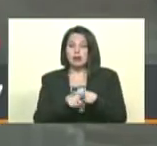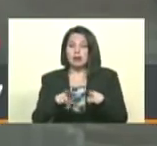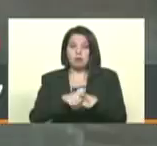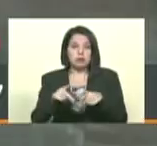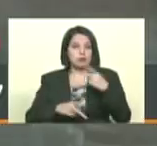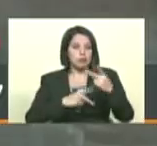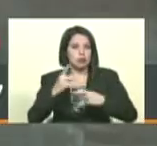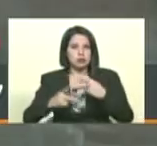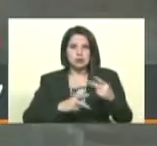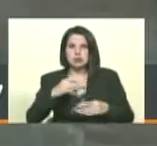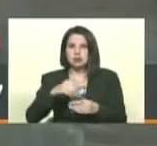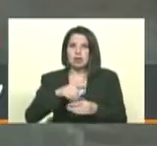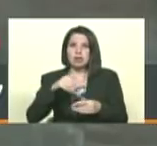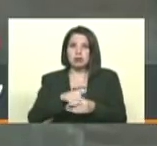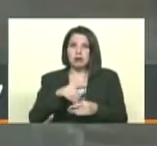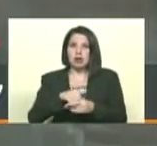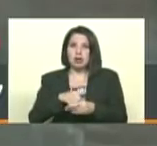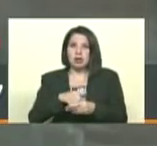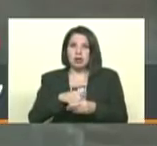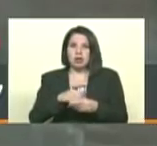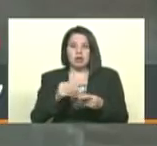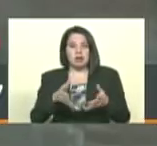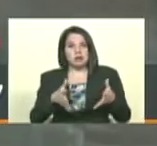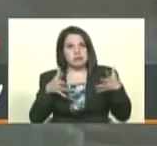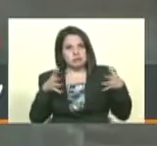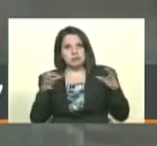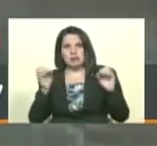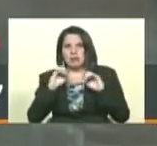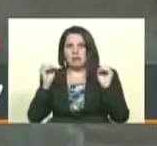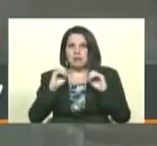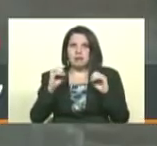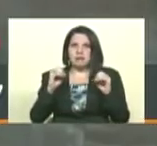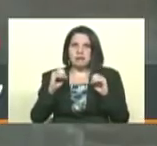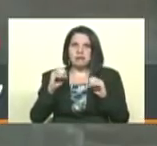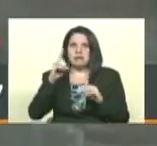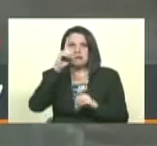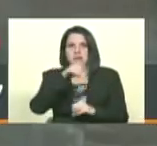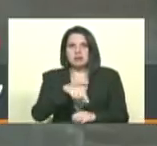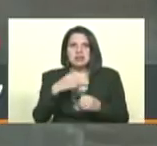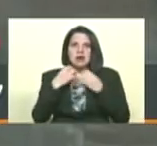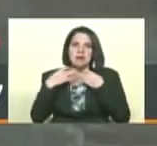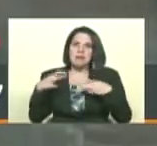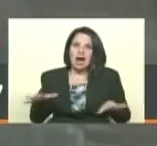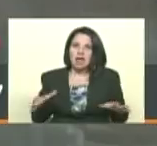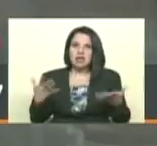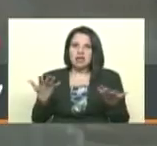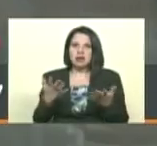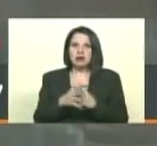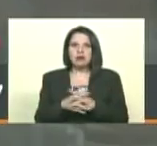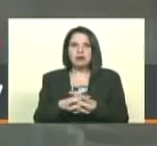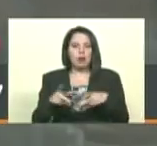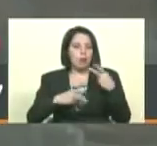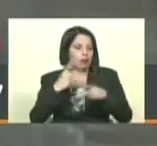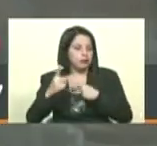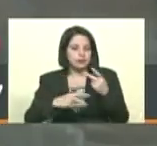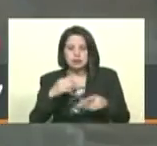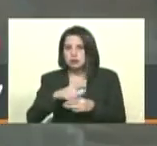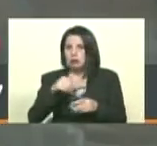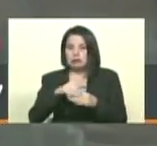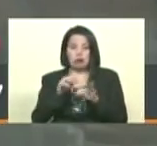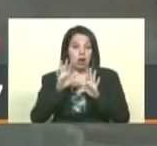electorales, con esas garantías, han ganado, como sucede también que han perdido. Son procesos